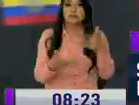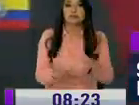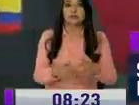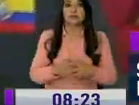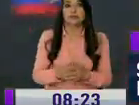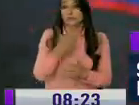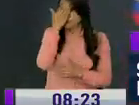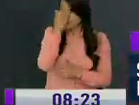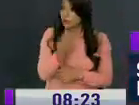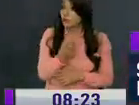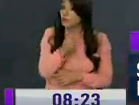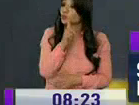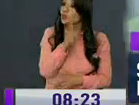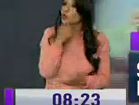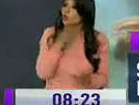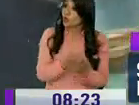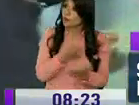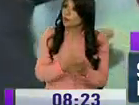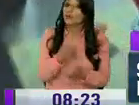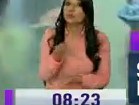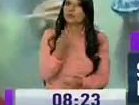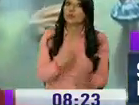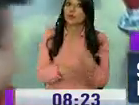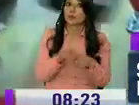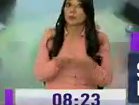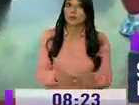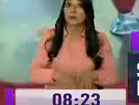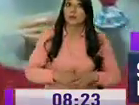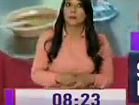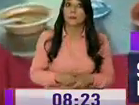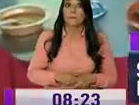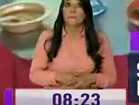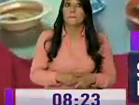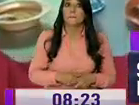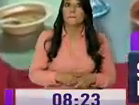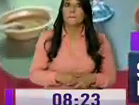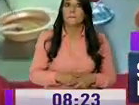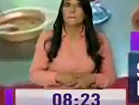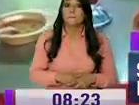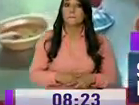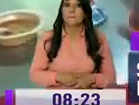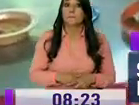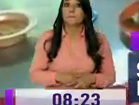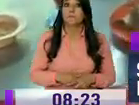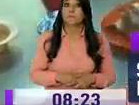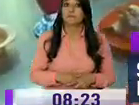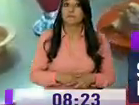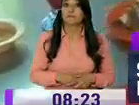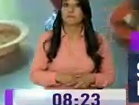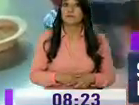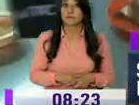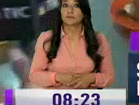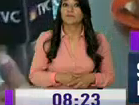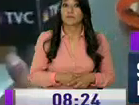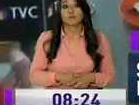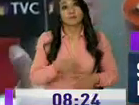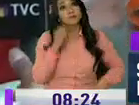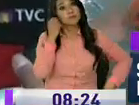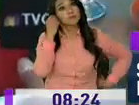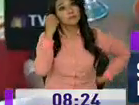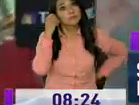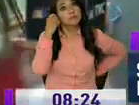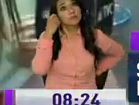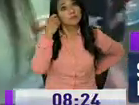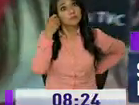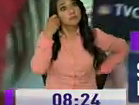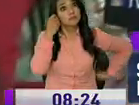Señor, buenos días. ¿Usted es comerciante usual de esta zona? No, paso de repente nomás por acá. ¿Pero conoce los precios?